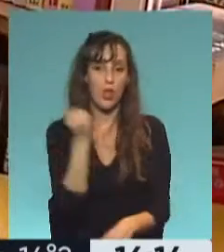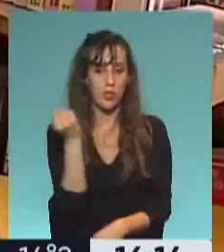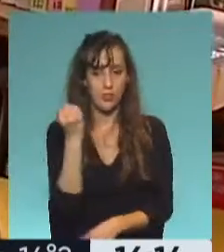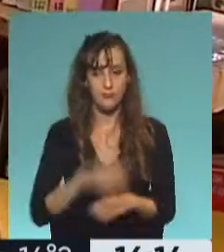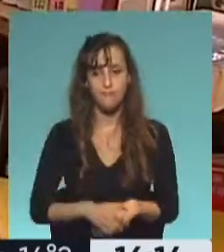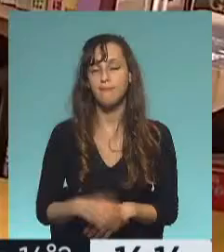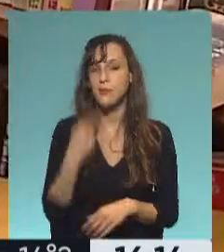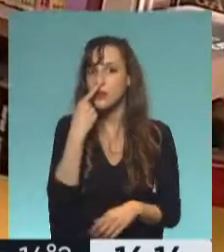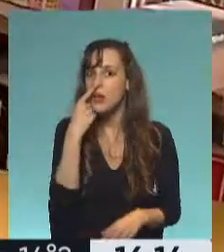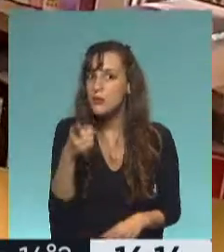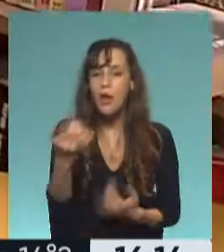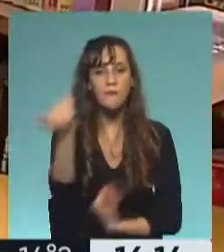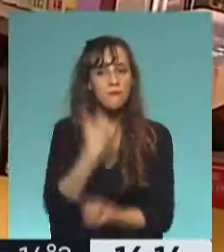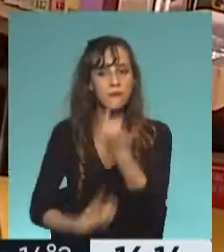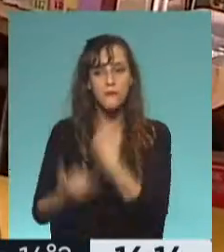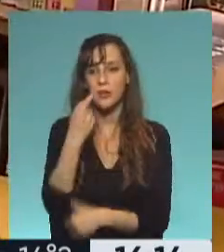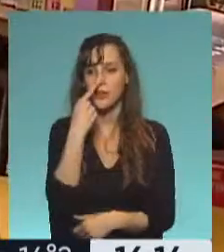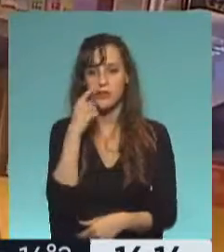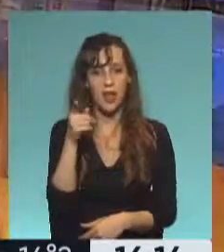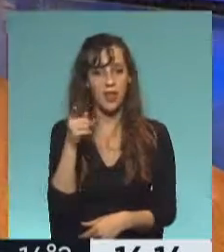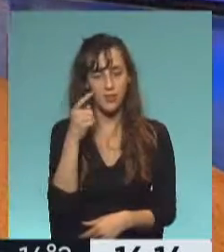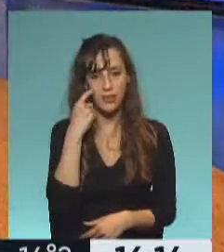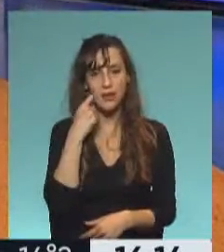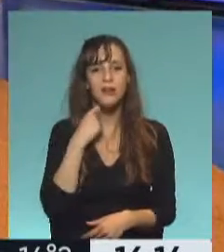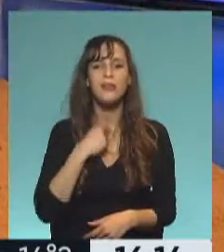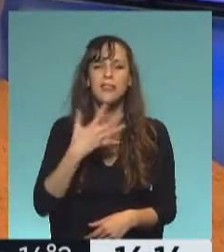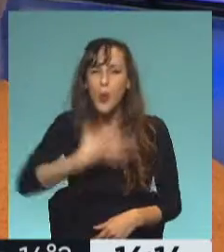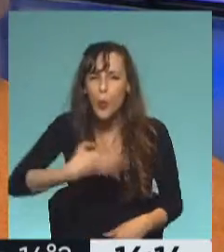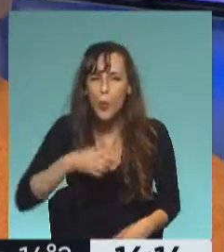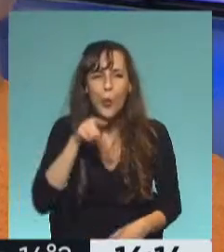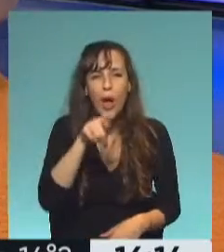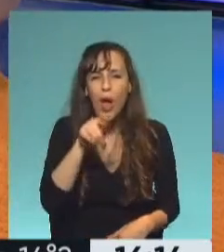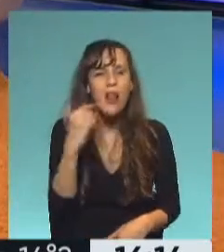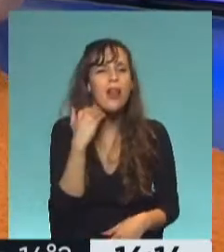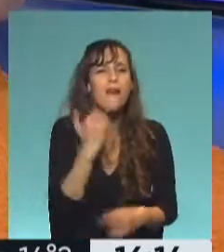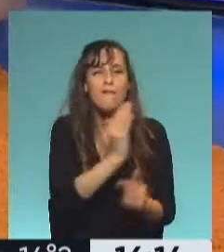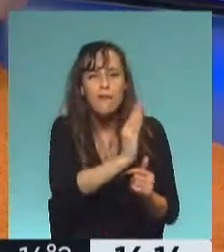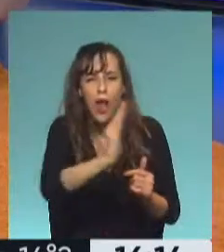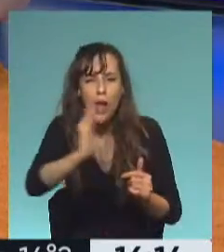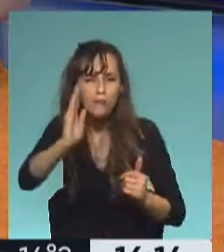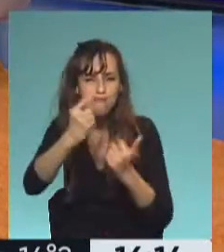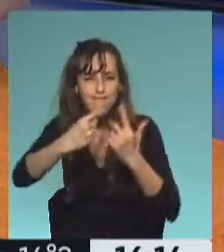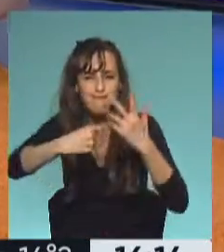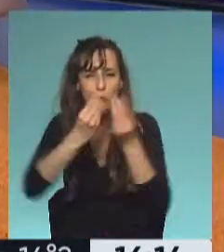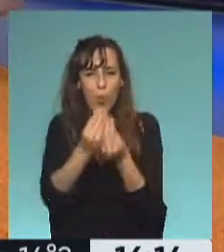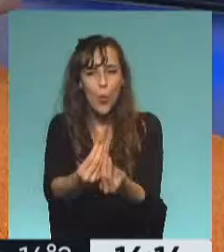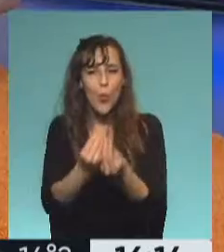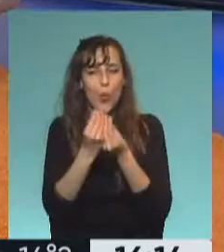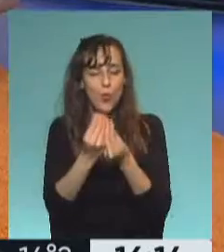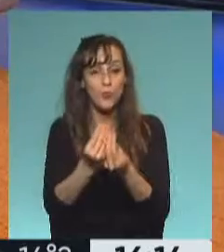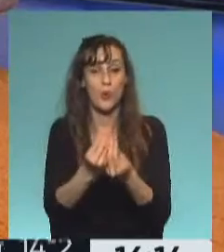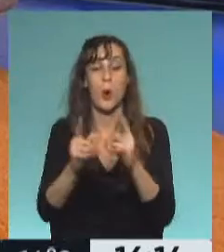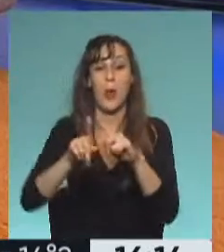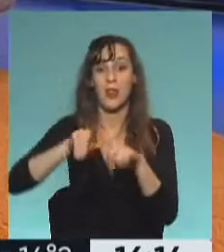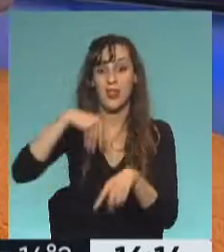Es súper interesante y me imagino todo lo que debe la tener. La cantidad de títulos que debe haber ahí adentro, me quiero imaginar. En la próxima